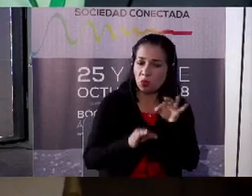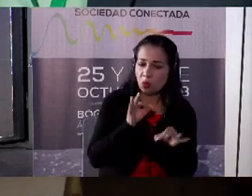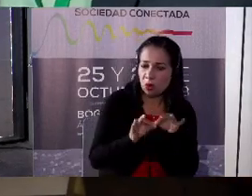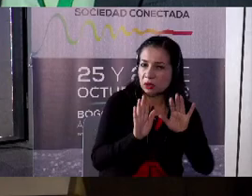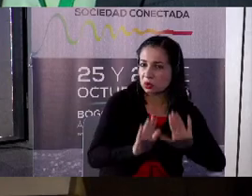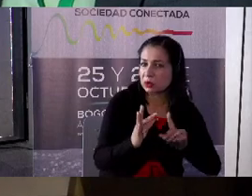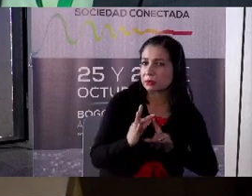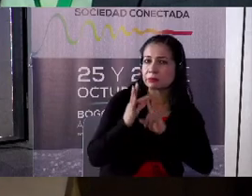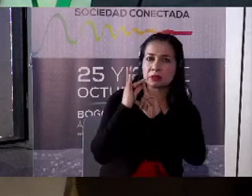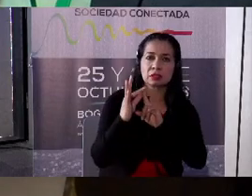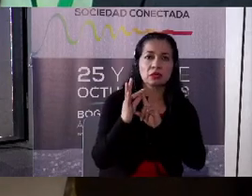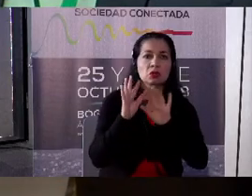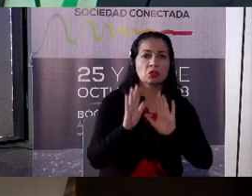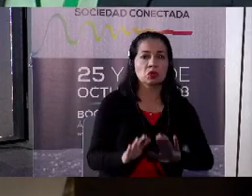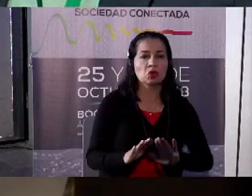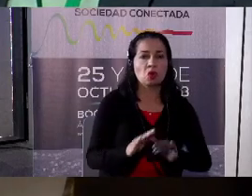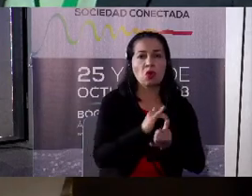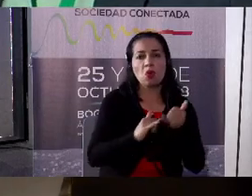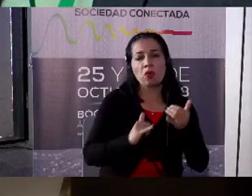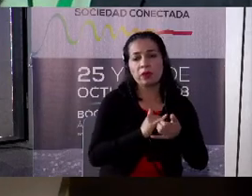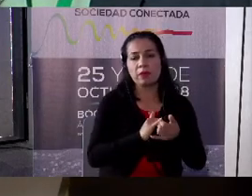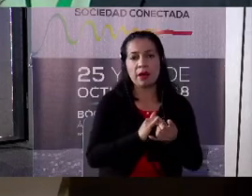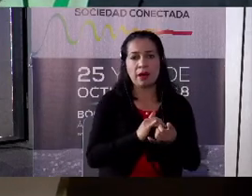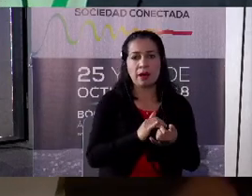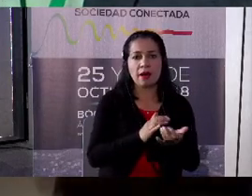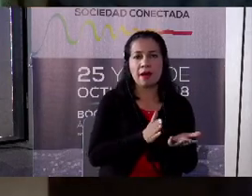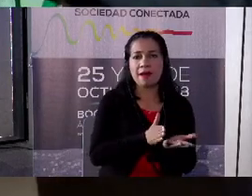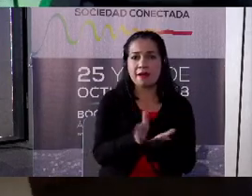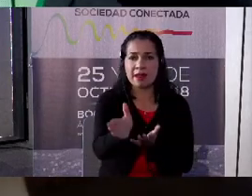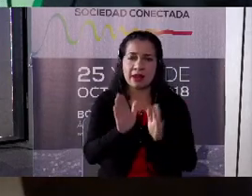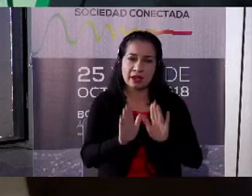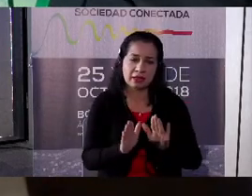porque es la última línea de protección para un